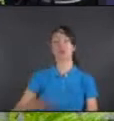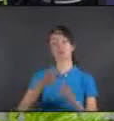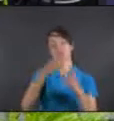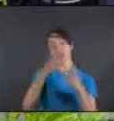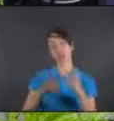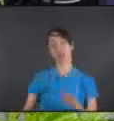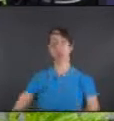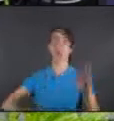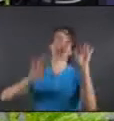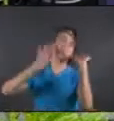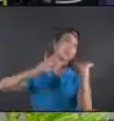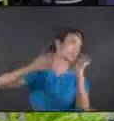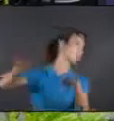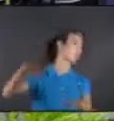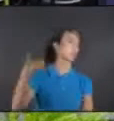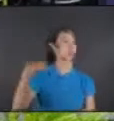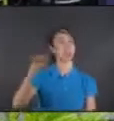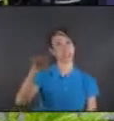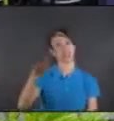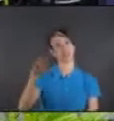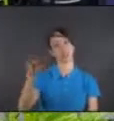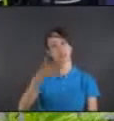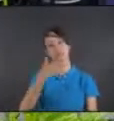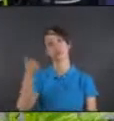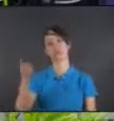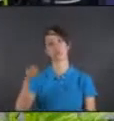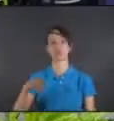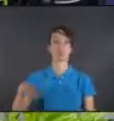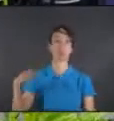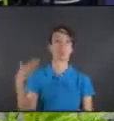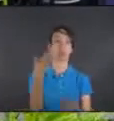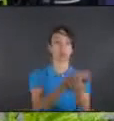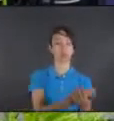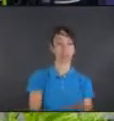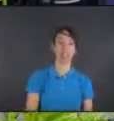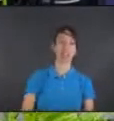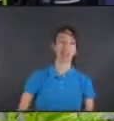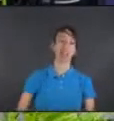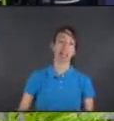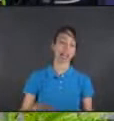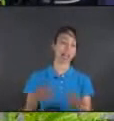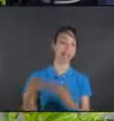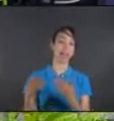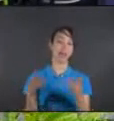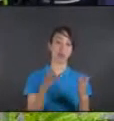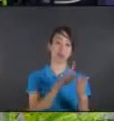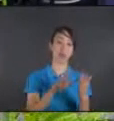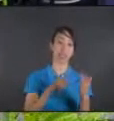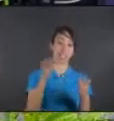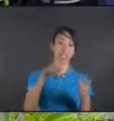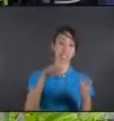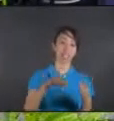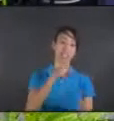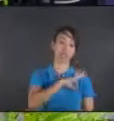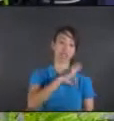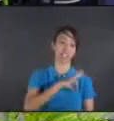ya cuando el pastor se pone a predicar, peor ahora que está con lentes oscuros, que no le miro los ojos. Hermano,